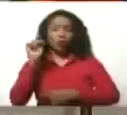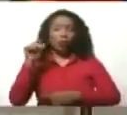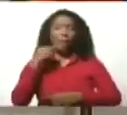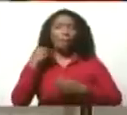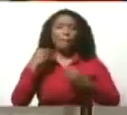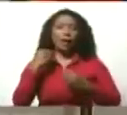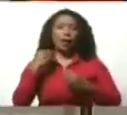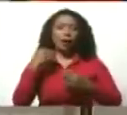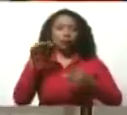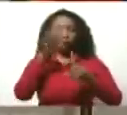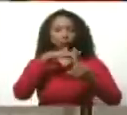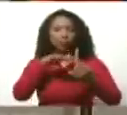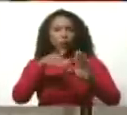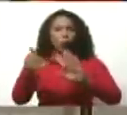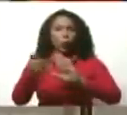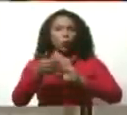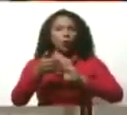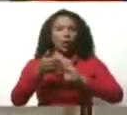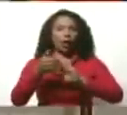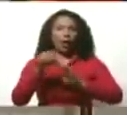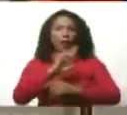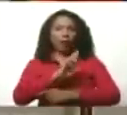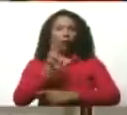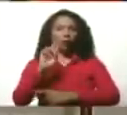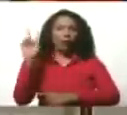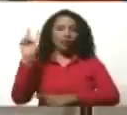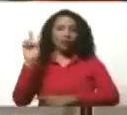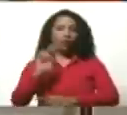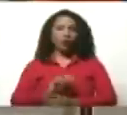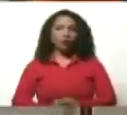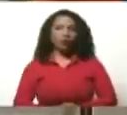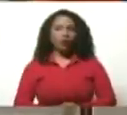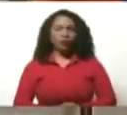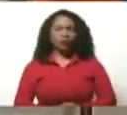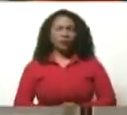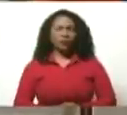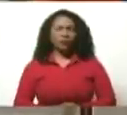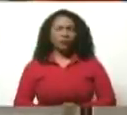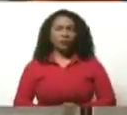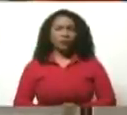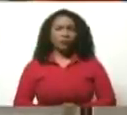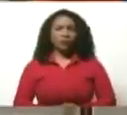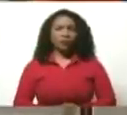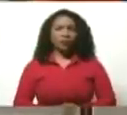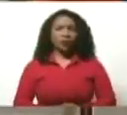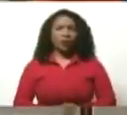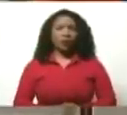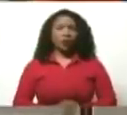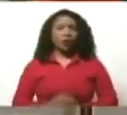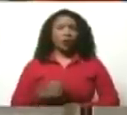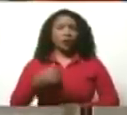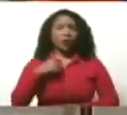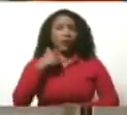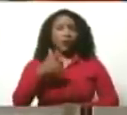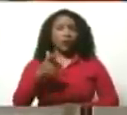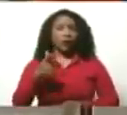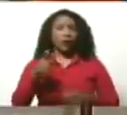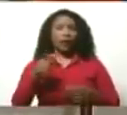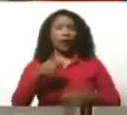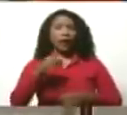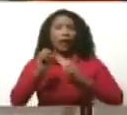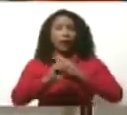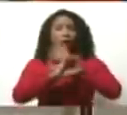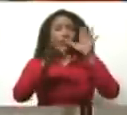para conspirar contra la República. Igualmente, destaco que Aular en su declaración